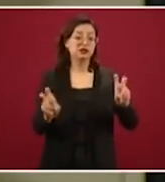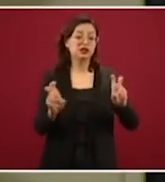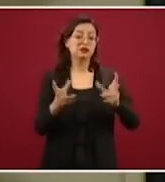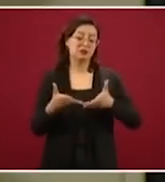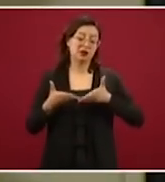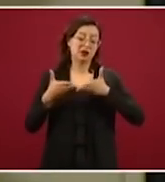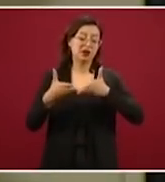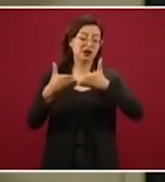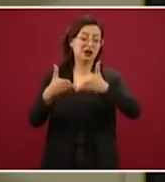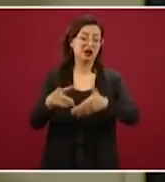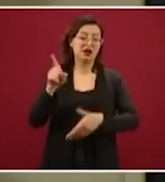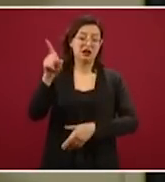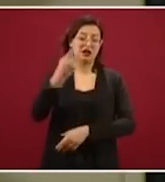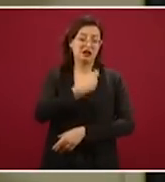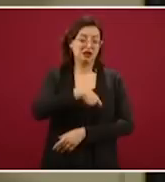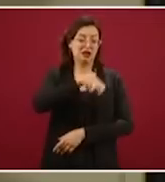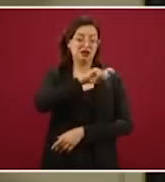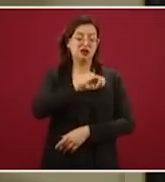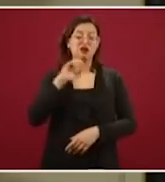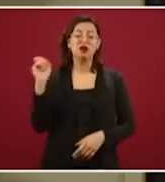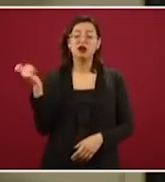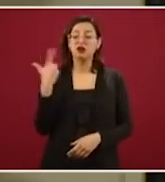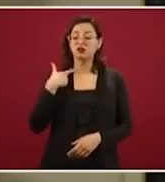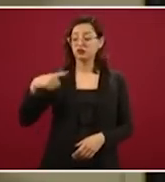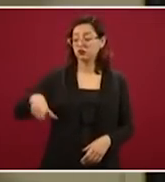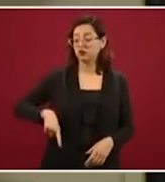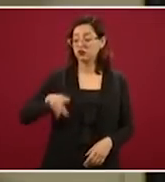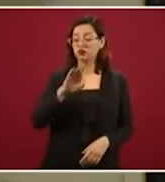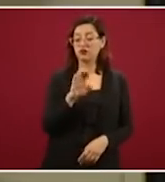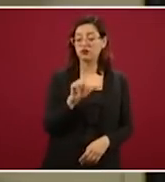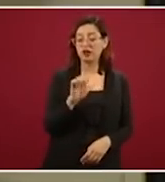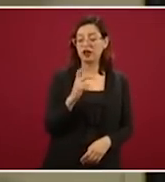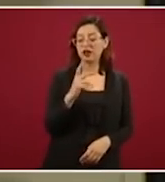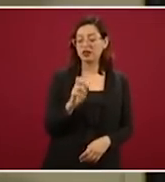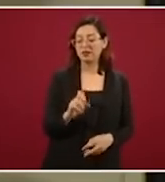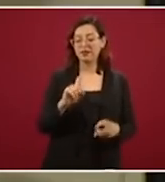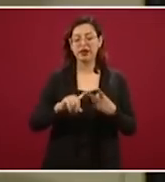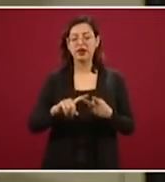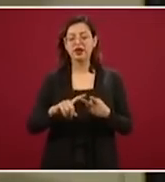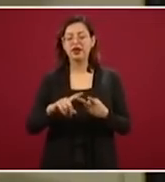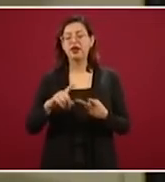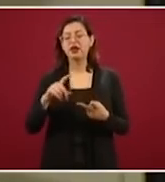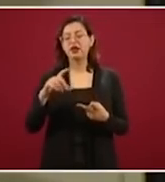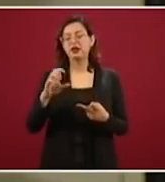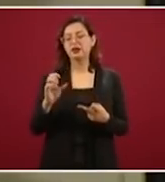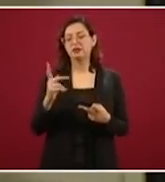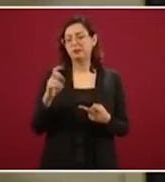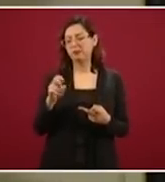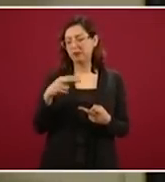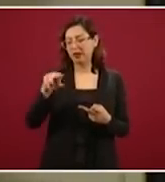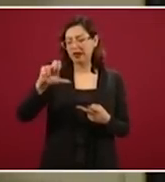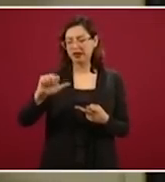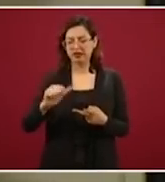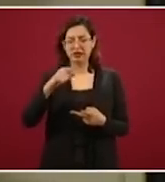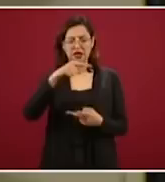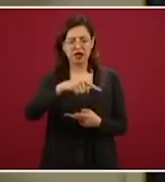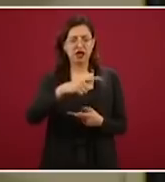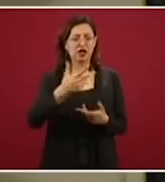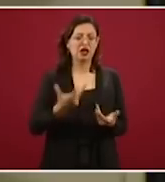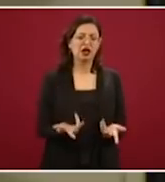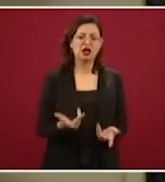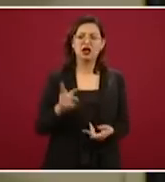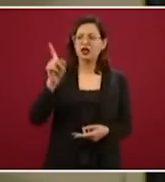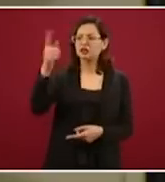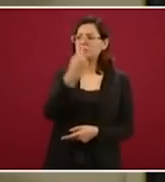del gobierno de Felipe Calderón y de Enrique Peña Nieto de ir a rescatar una empresa